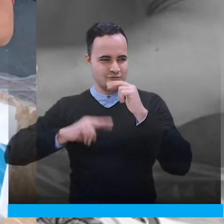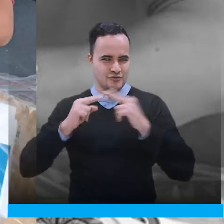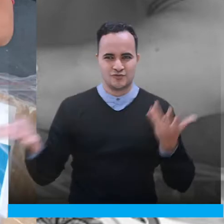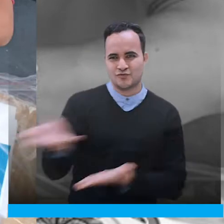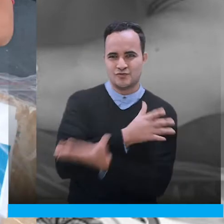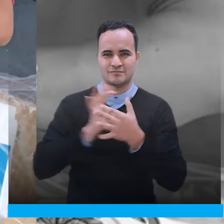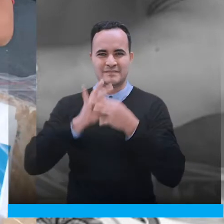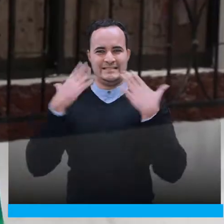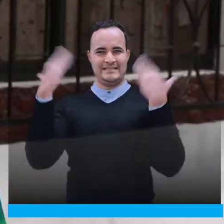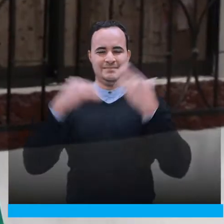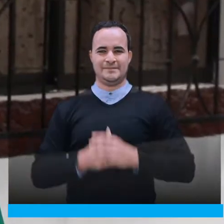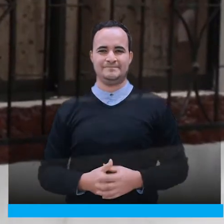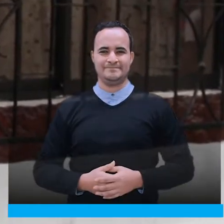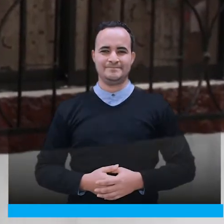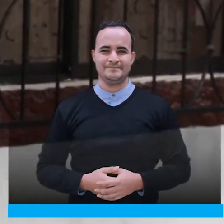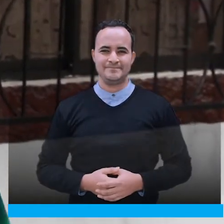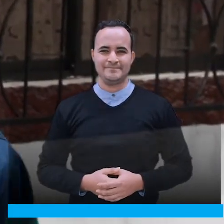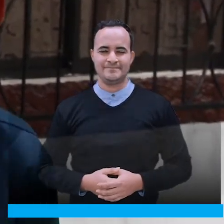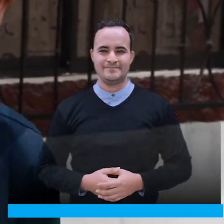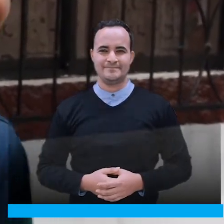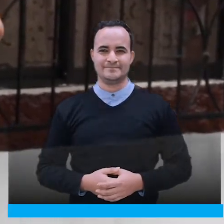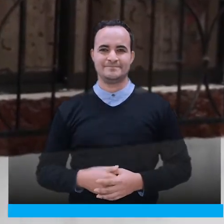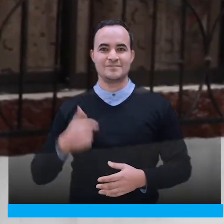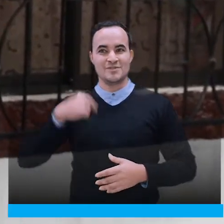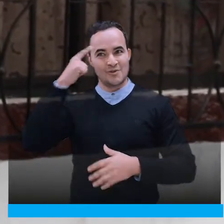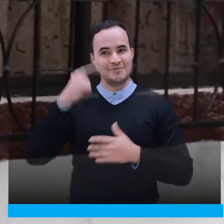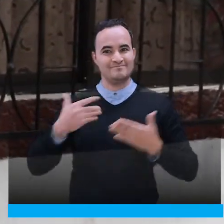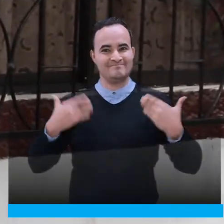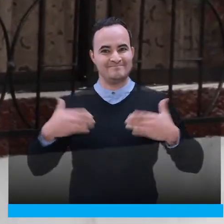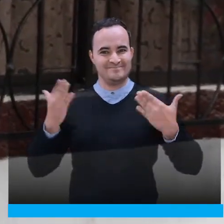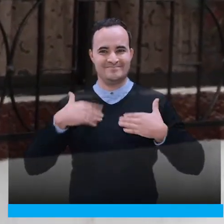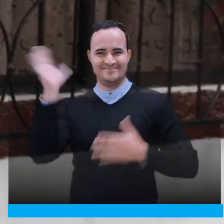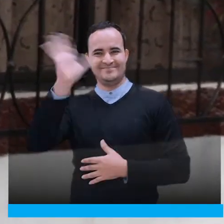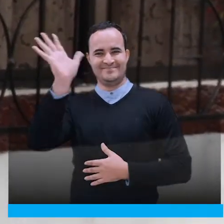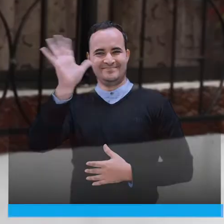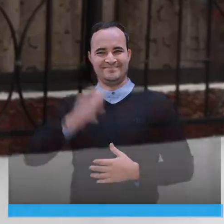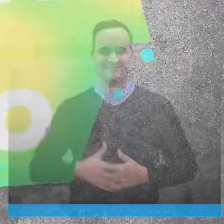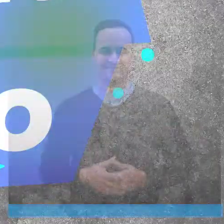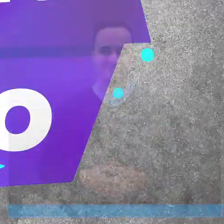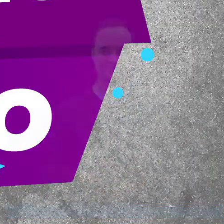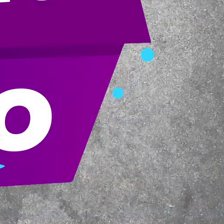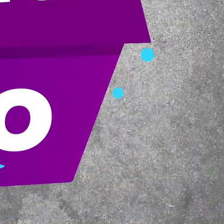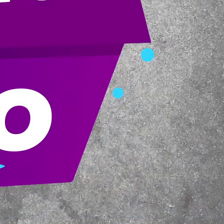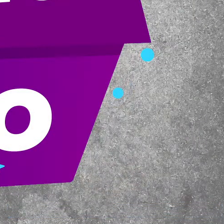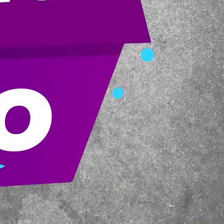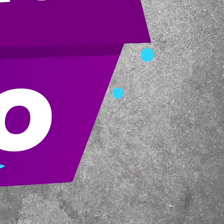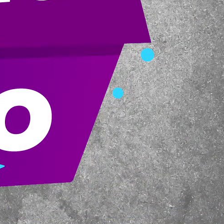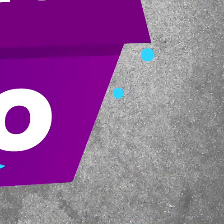Yo quiero estudiar, profe. Chao.